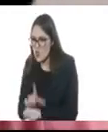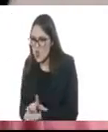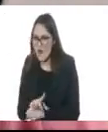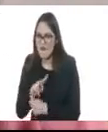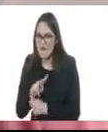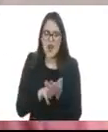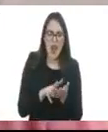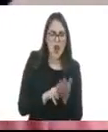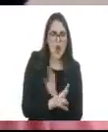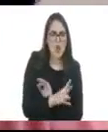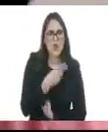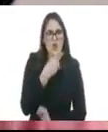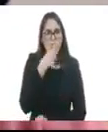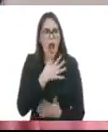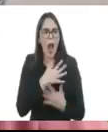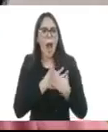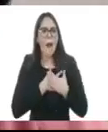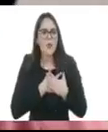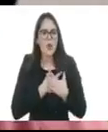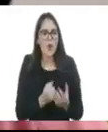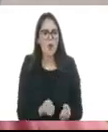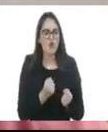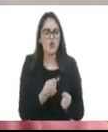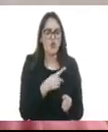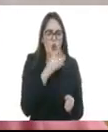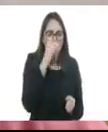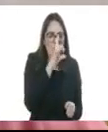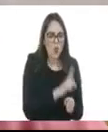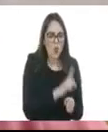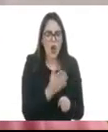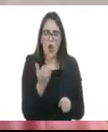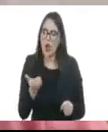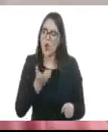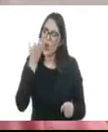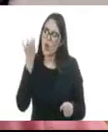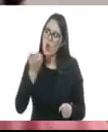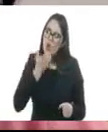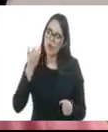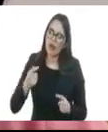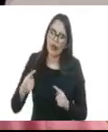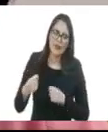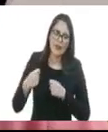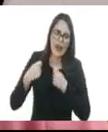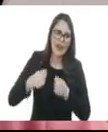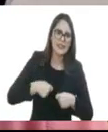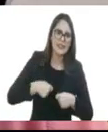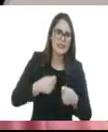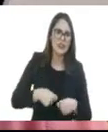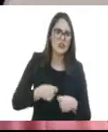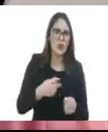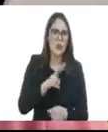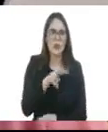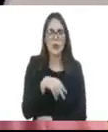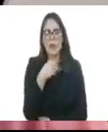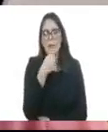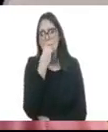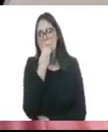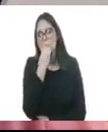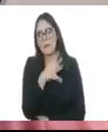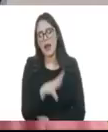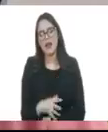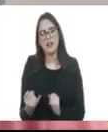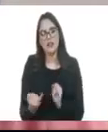su cultura, por sus tradiciones. Así que es pues muy lindo que ustedes hayan tenido el